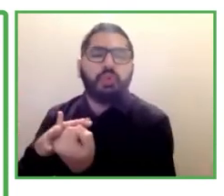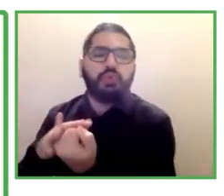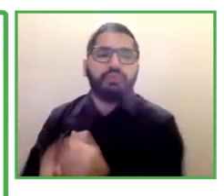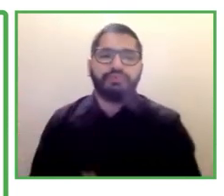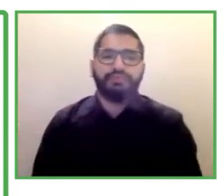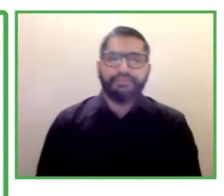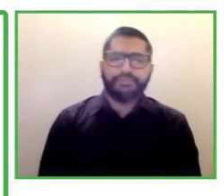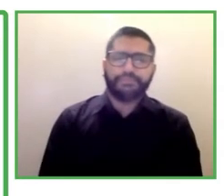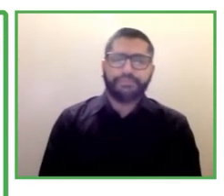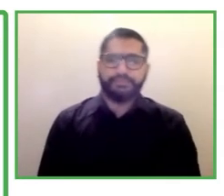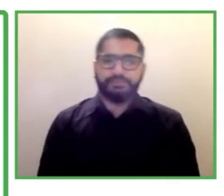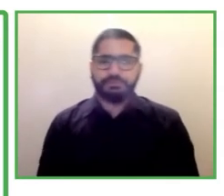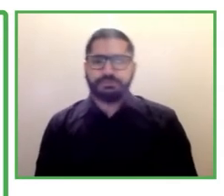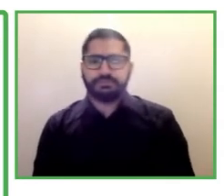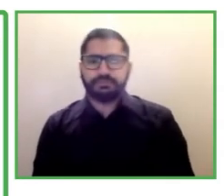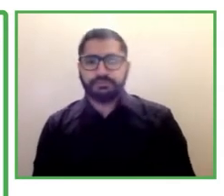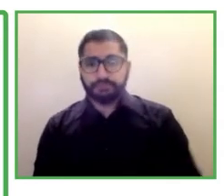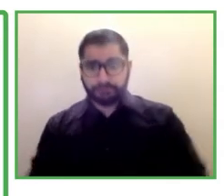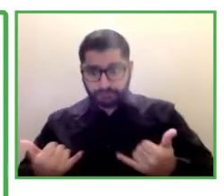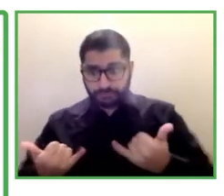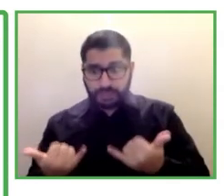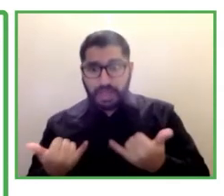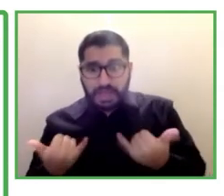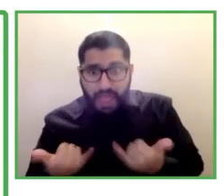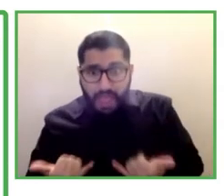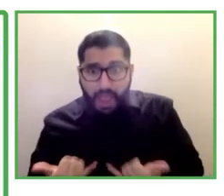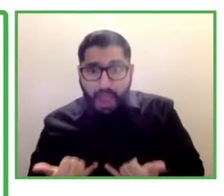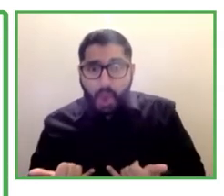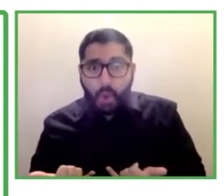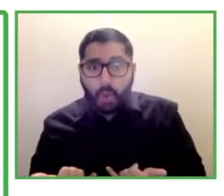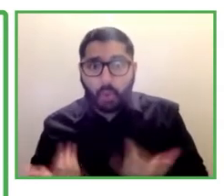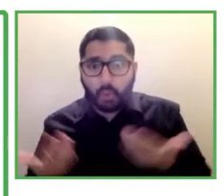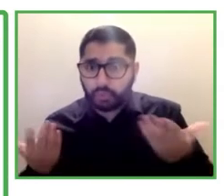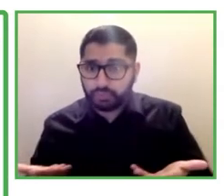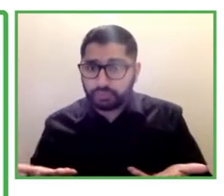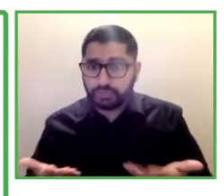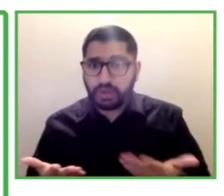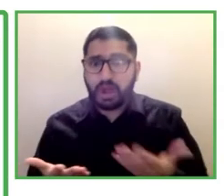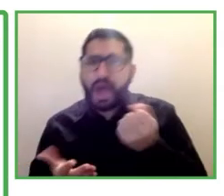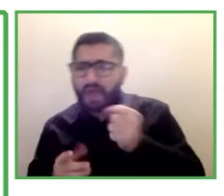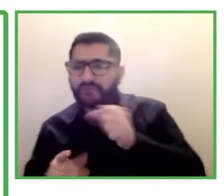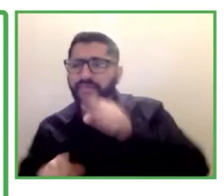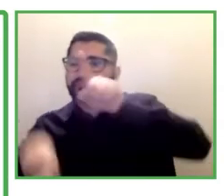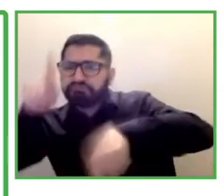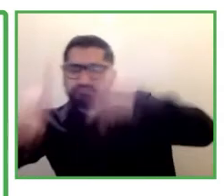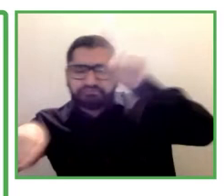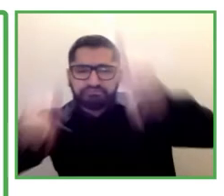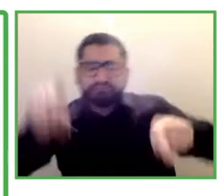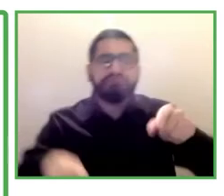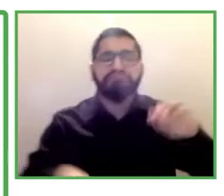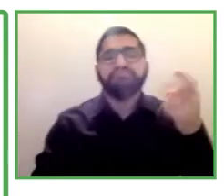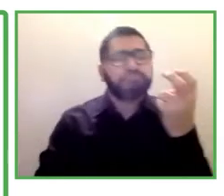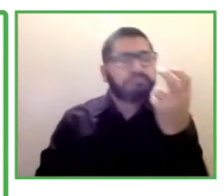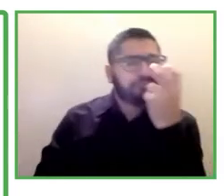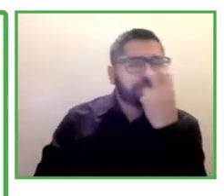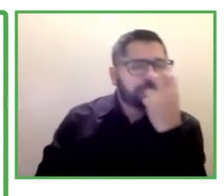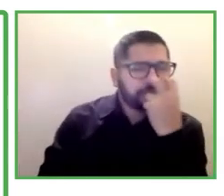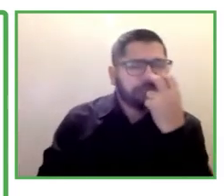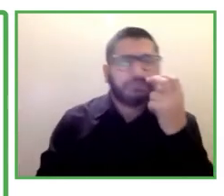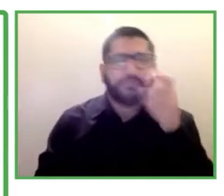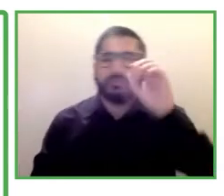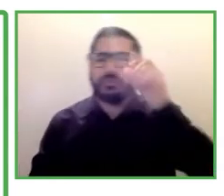quizás no estamos familiarizados con ciertos tipos de discapacidad y tenemos que estar preparados para lo que surja. Ahora, el desafío